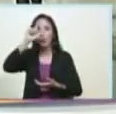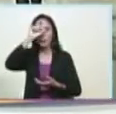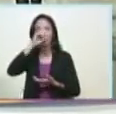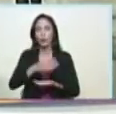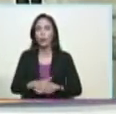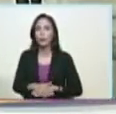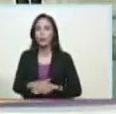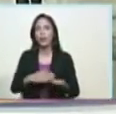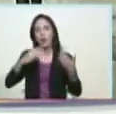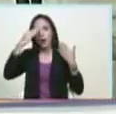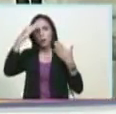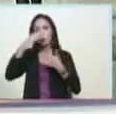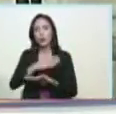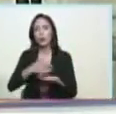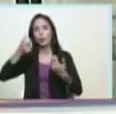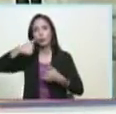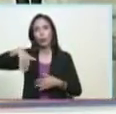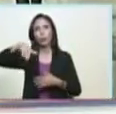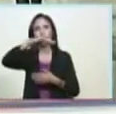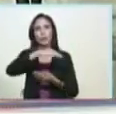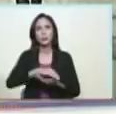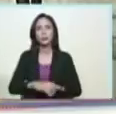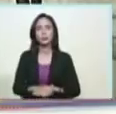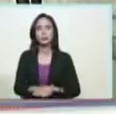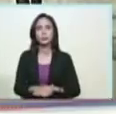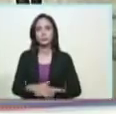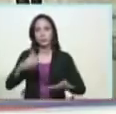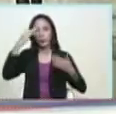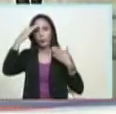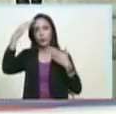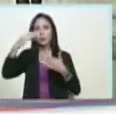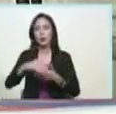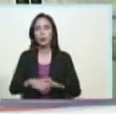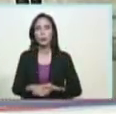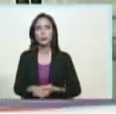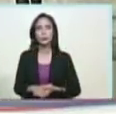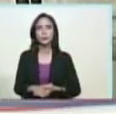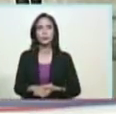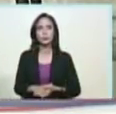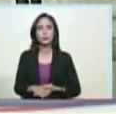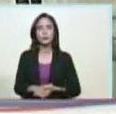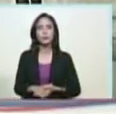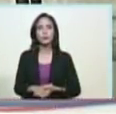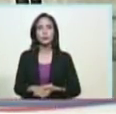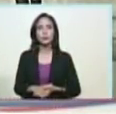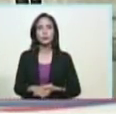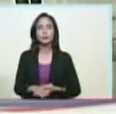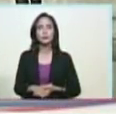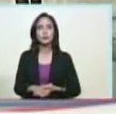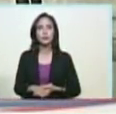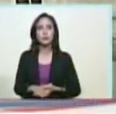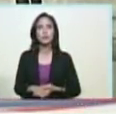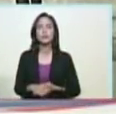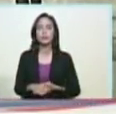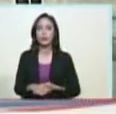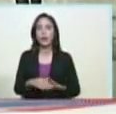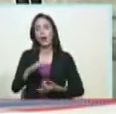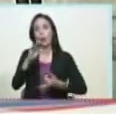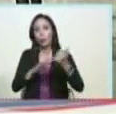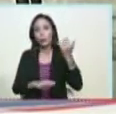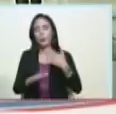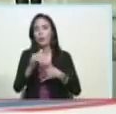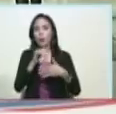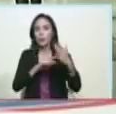estar viendo por ella camarada víctor claro bueno en quinto lugar y por